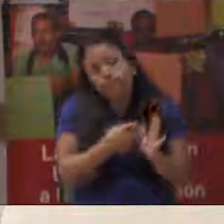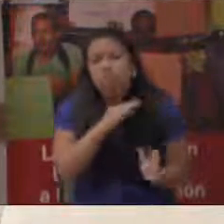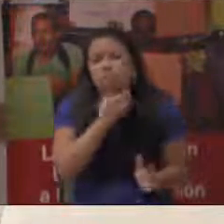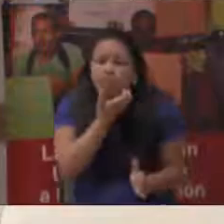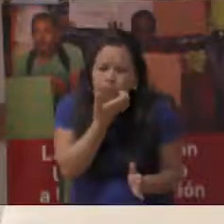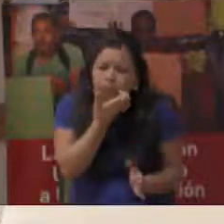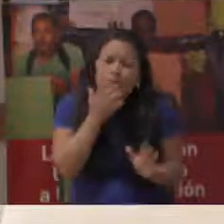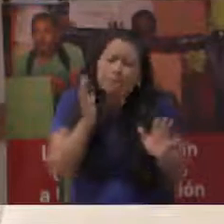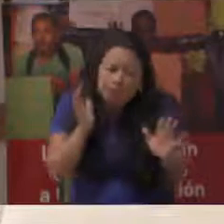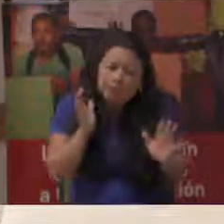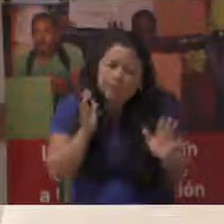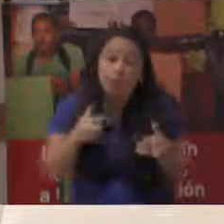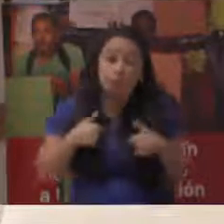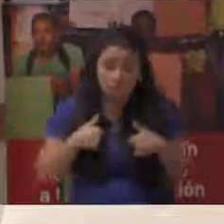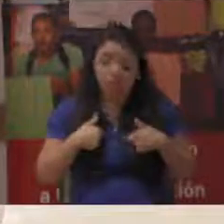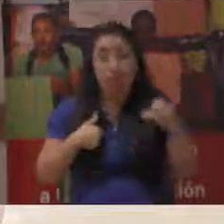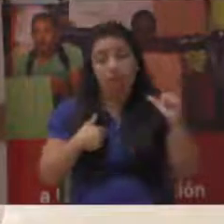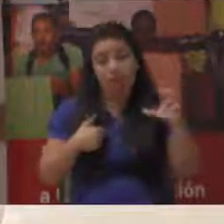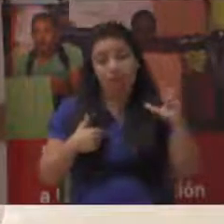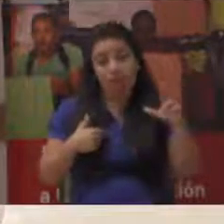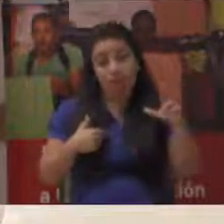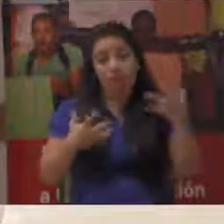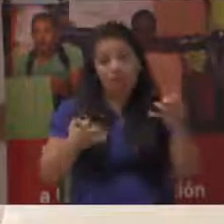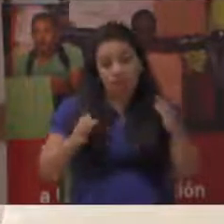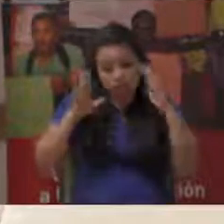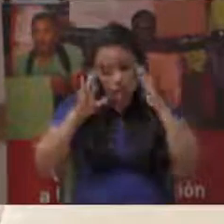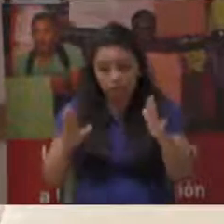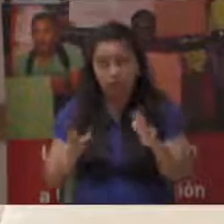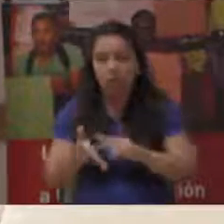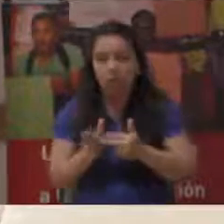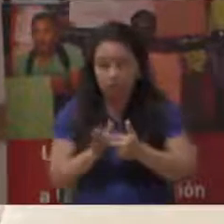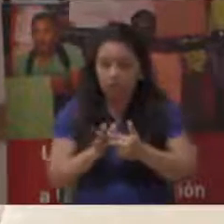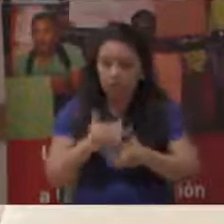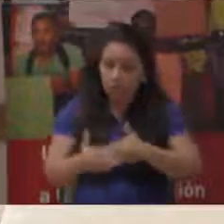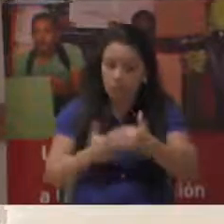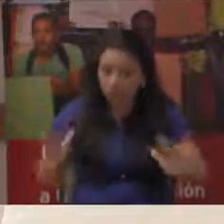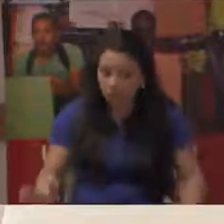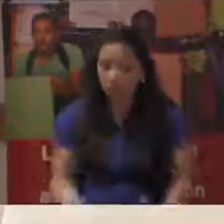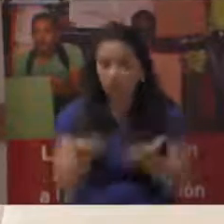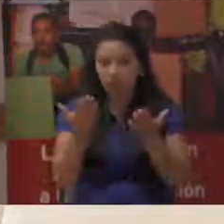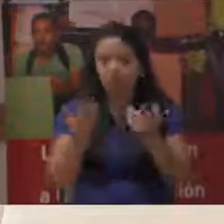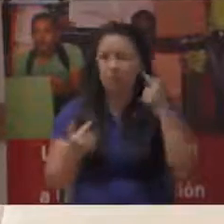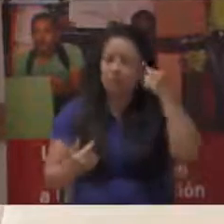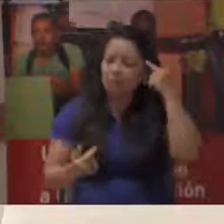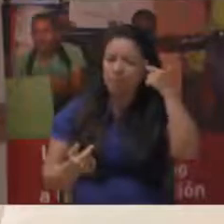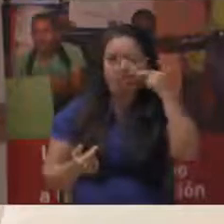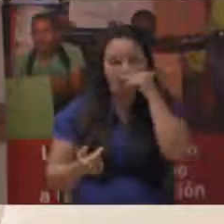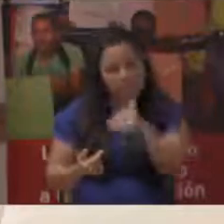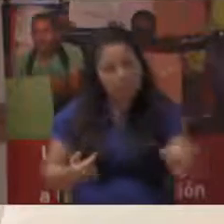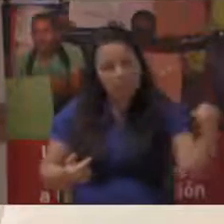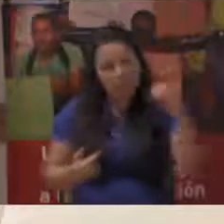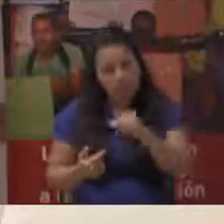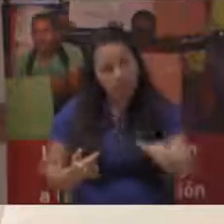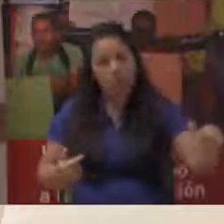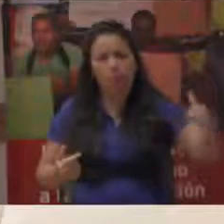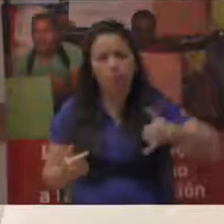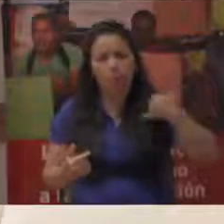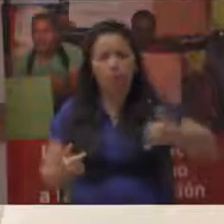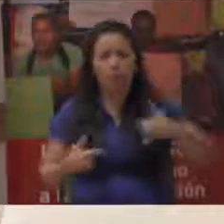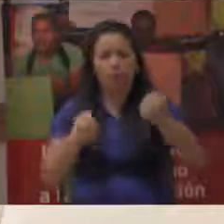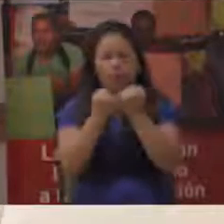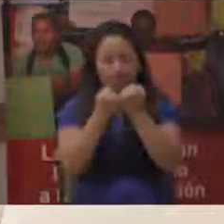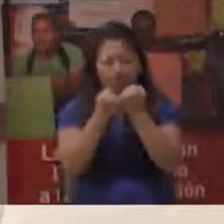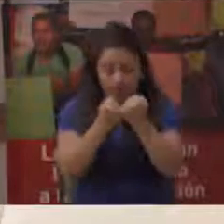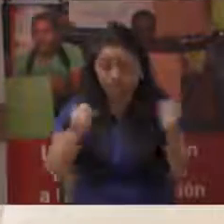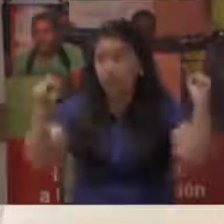aporte de la agencia para pensar en los niños, en las niñas, en los jóvenes, en los adolescentes del futuro, que rompan